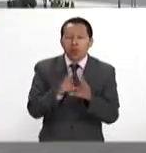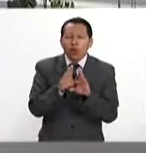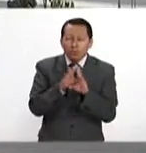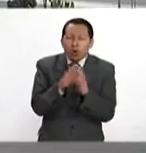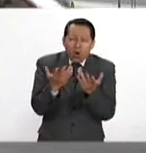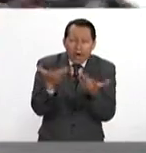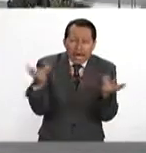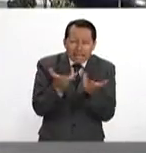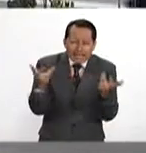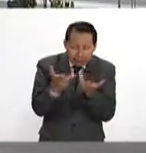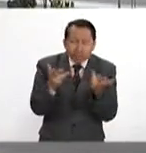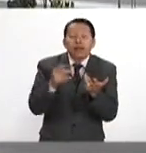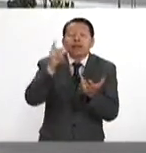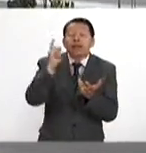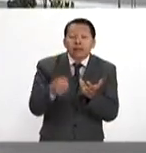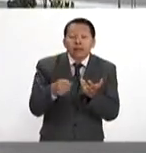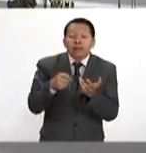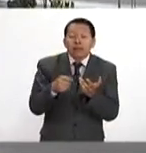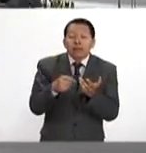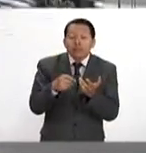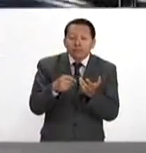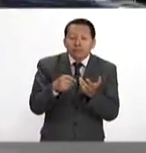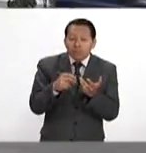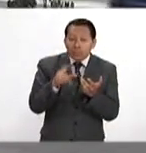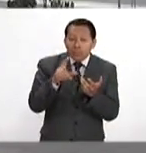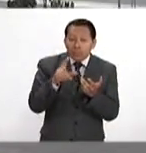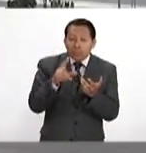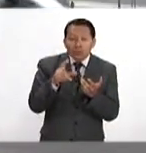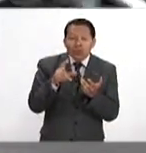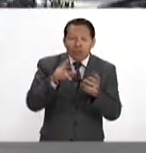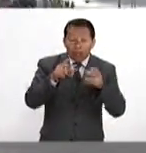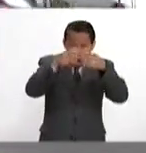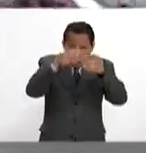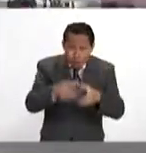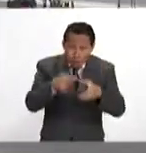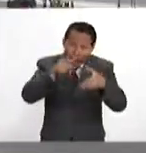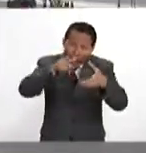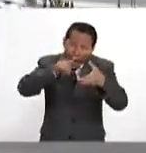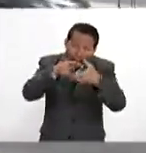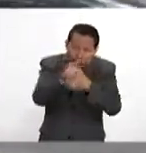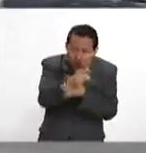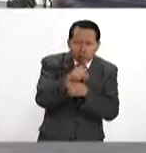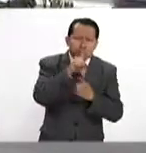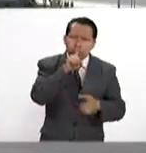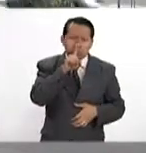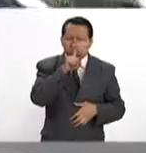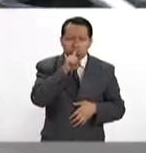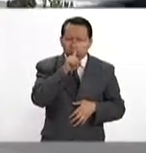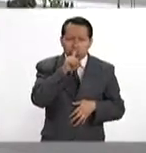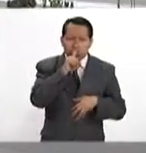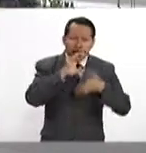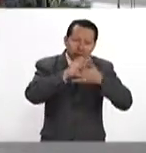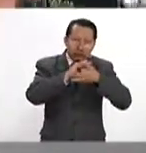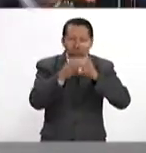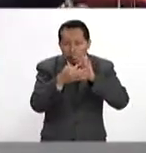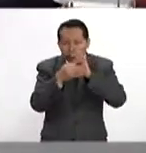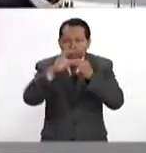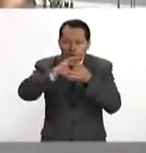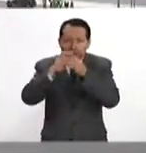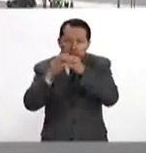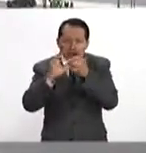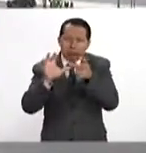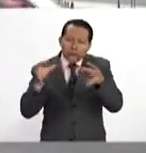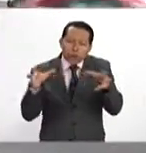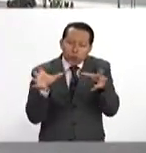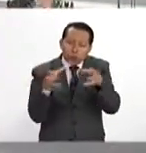de tal manera que no perfora en ningún momento las columnas, sino se abraza entre sí para garantizar que la infraestructura urbana